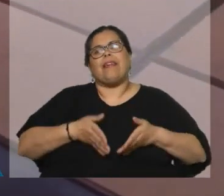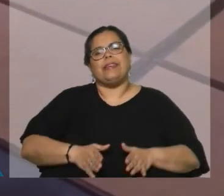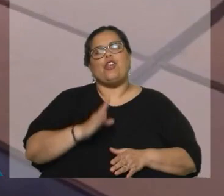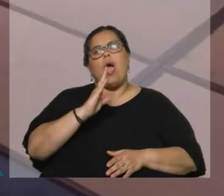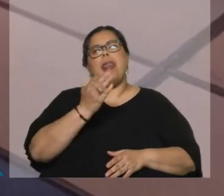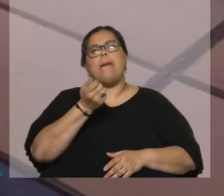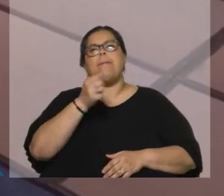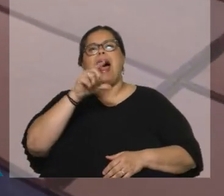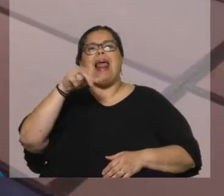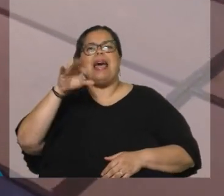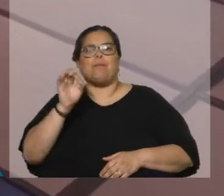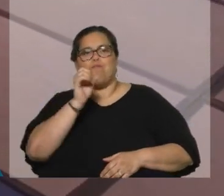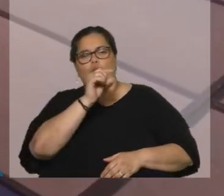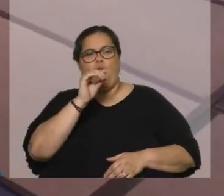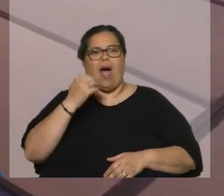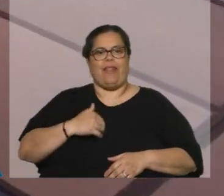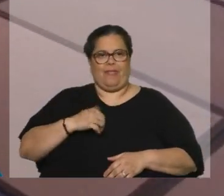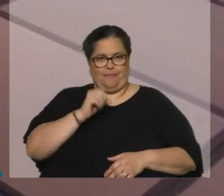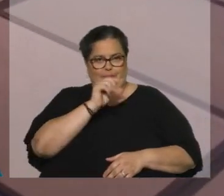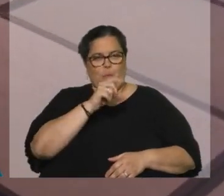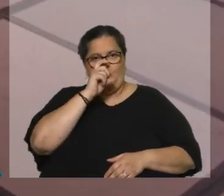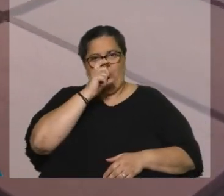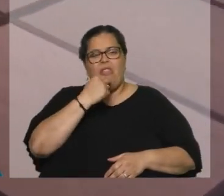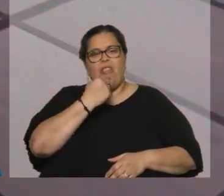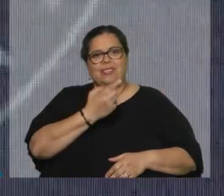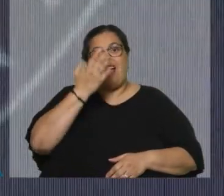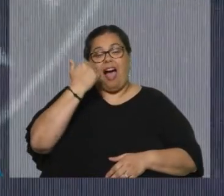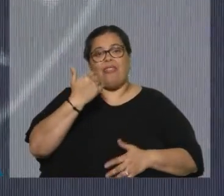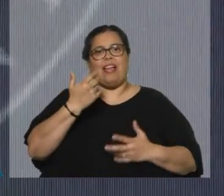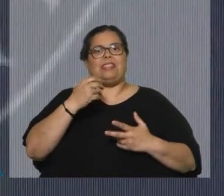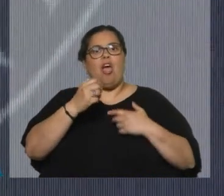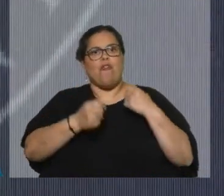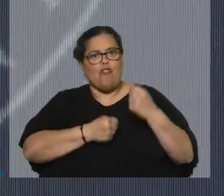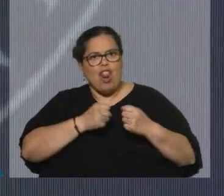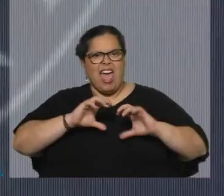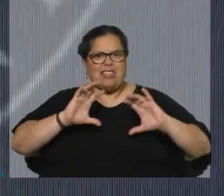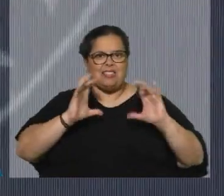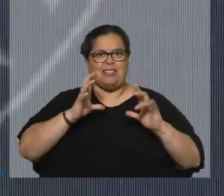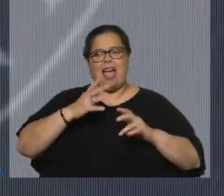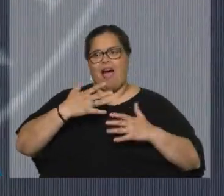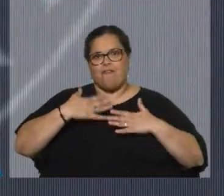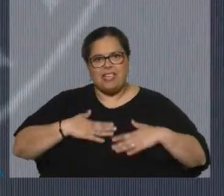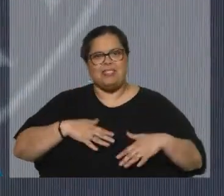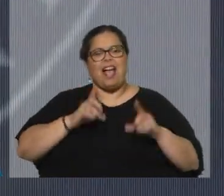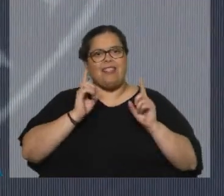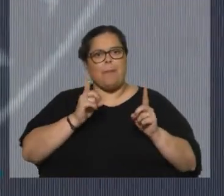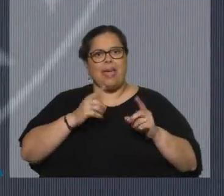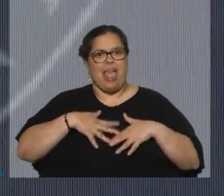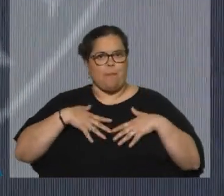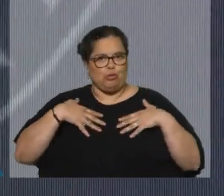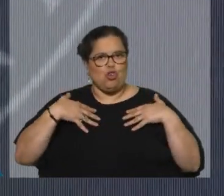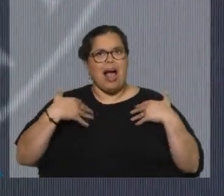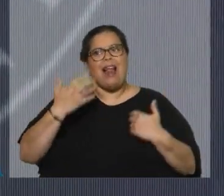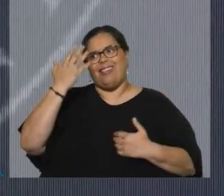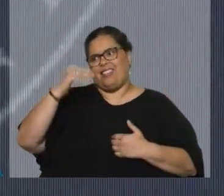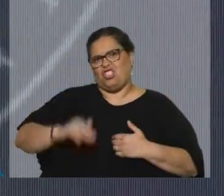de 1970 dice haber sufrido violencia física y emocional de parte de sus padres de los que está alejado desde hace muchos